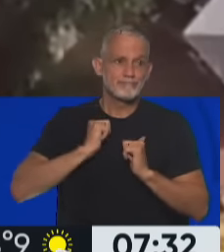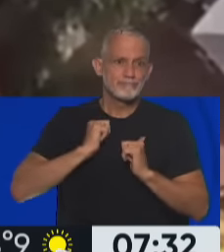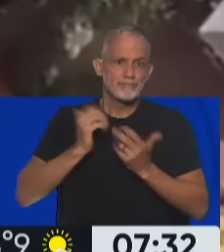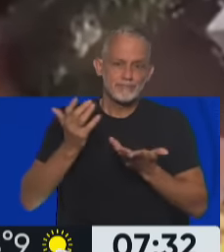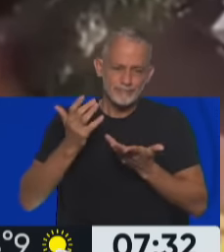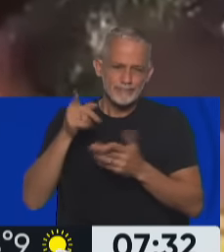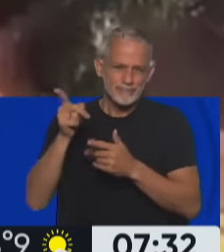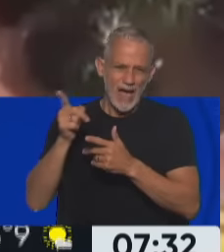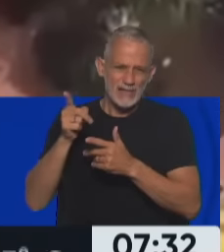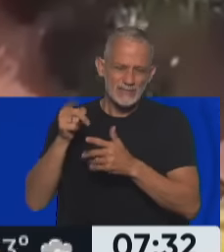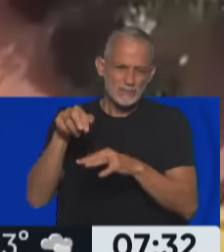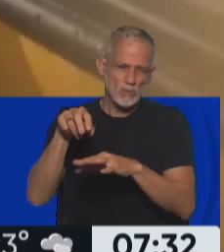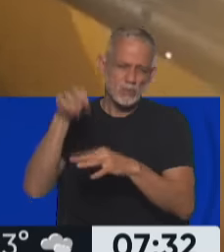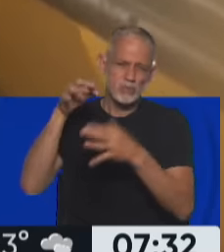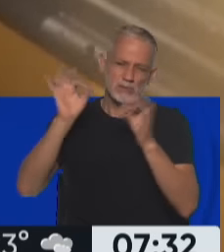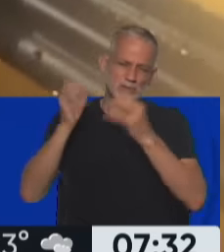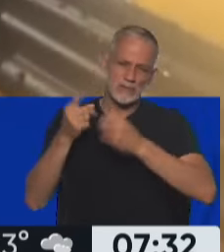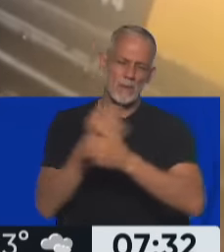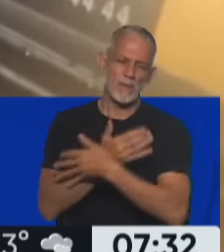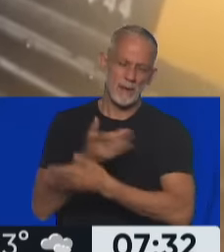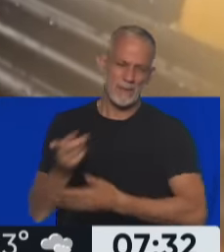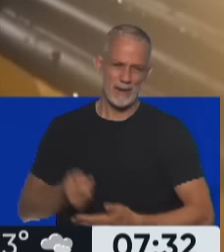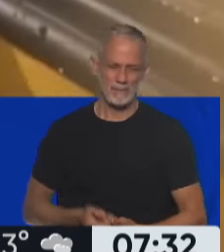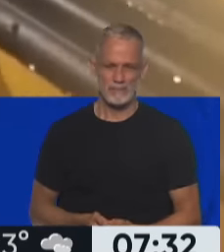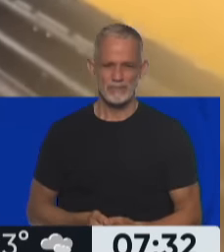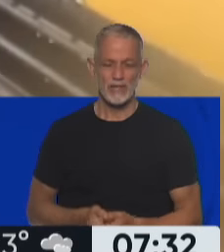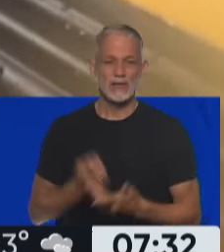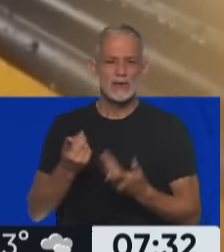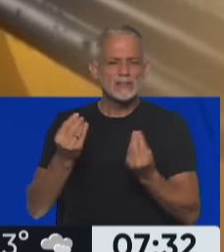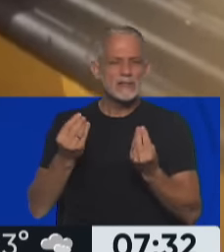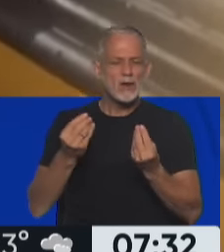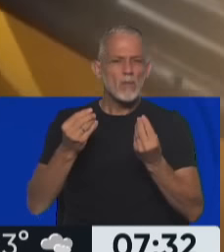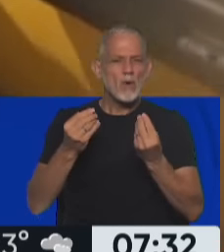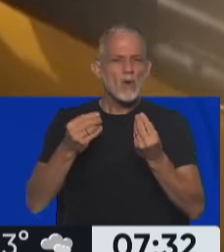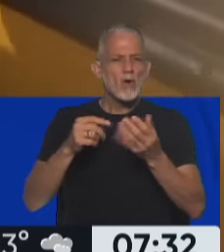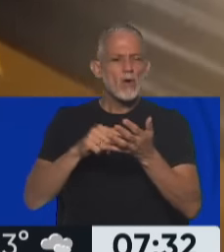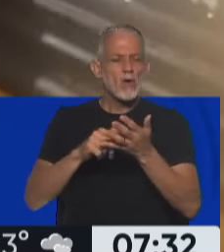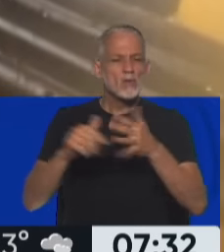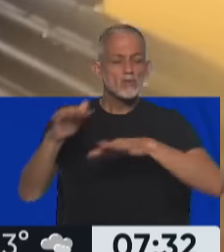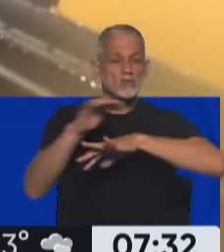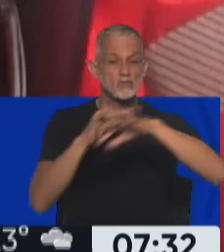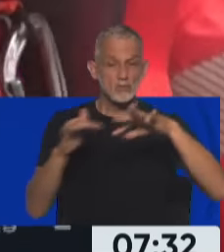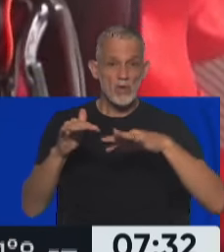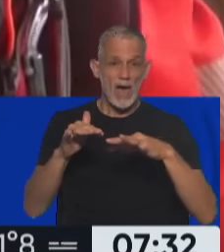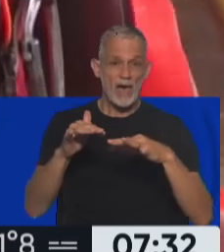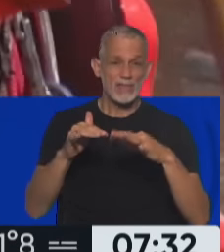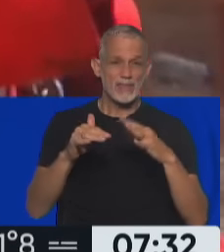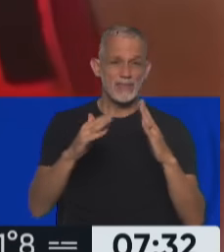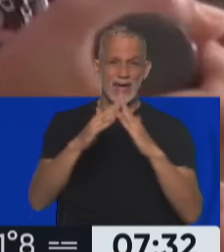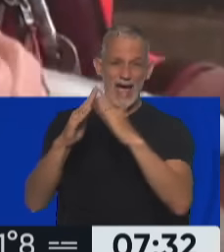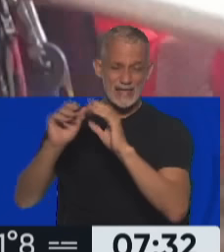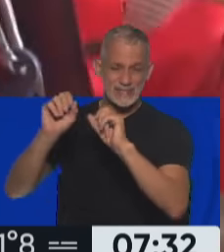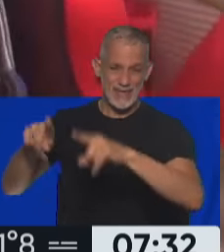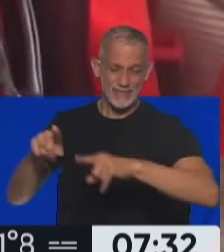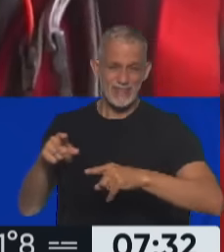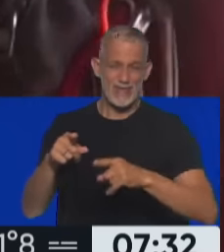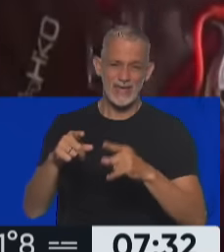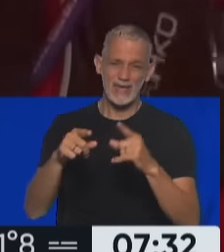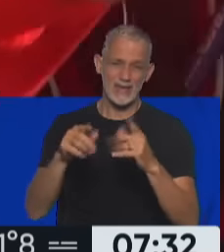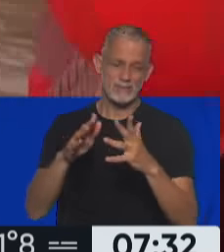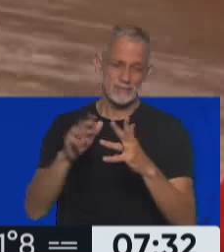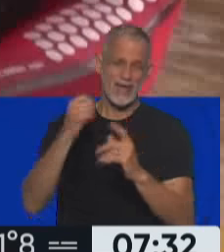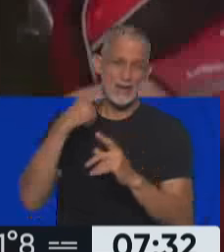y esta imagen realmente es conmovedora. A ver, la infraestructura de las urbanizaciones en España son muy